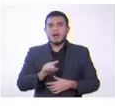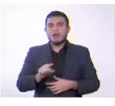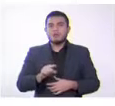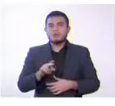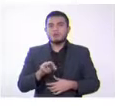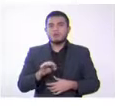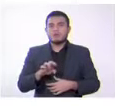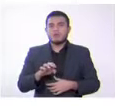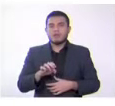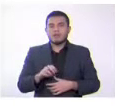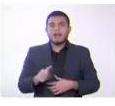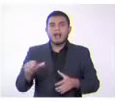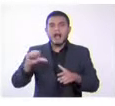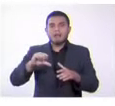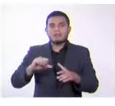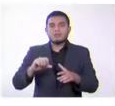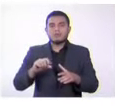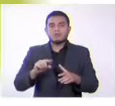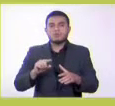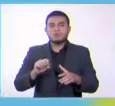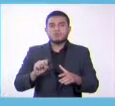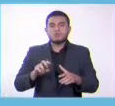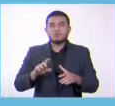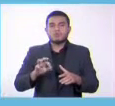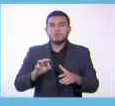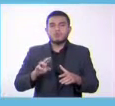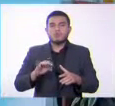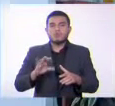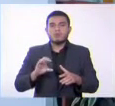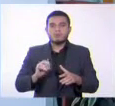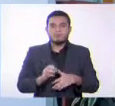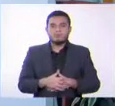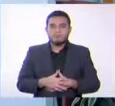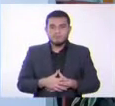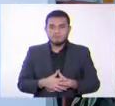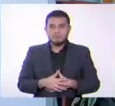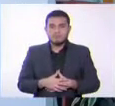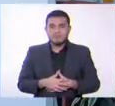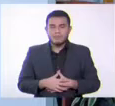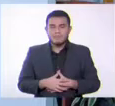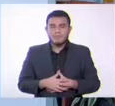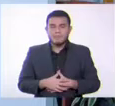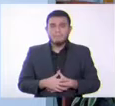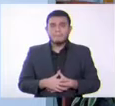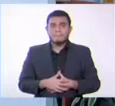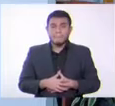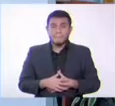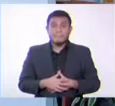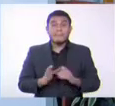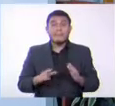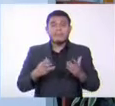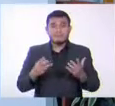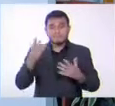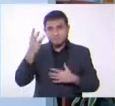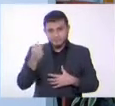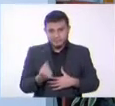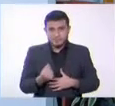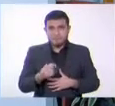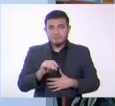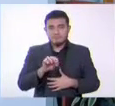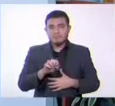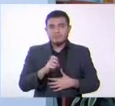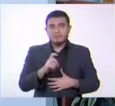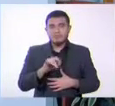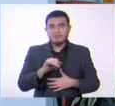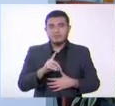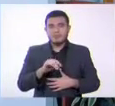sulfúrico. Para calcular el estado de oxidación de